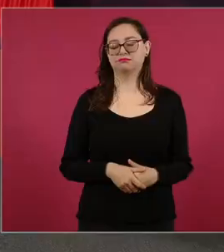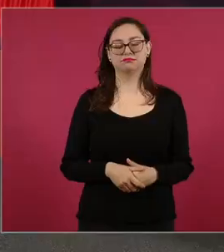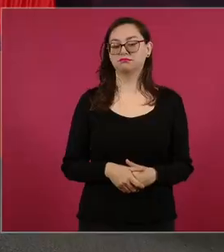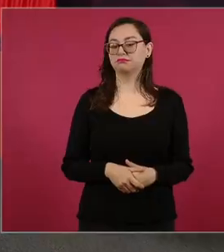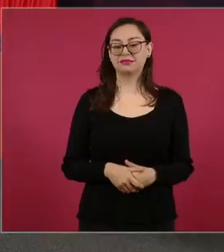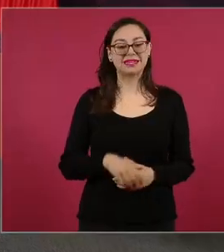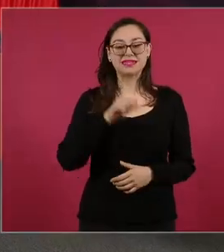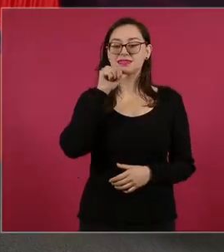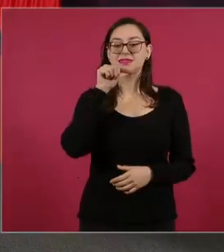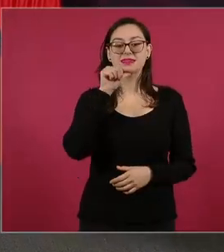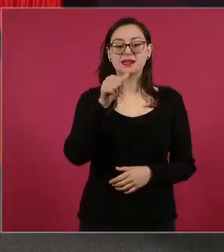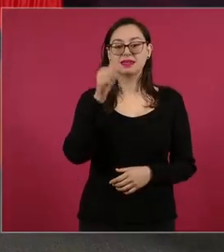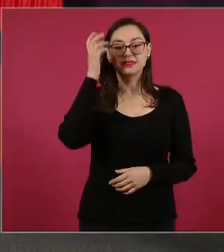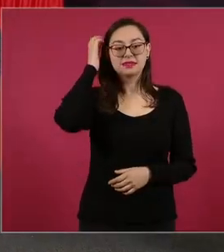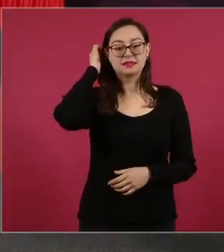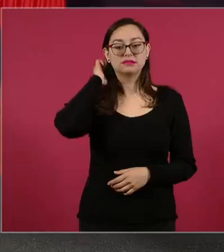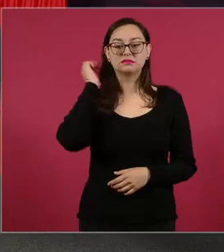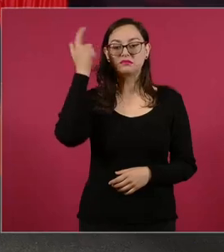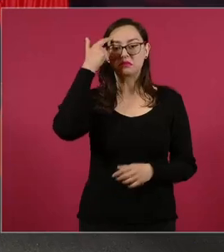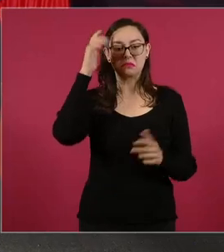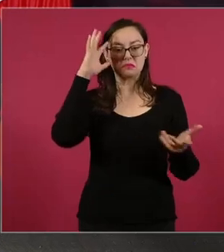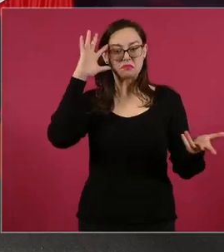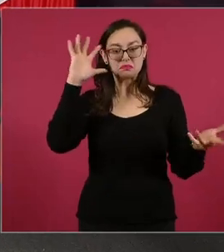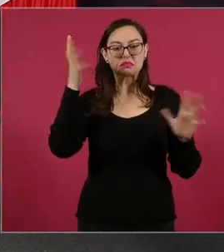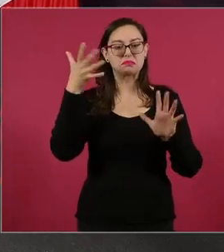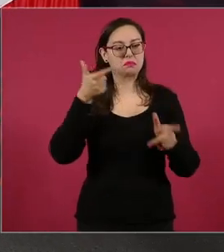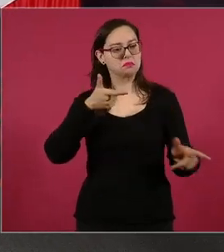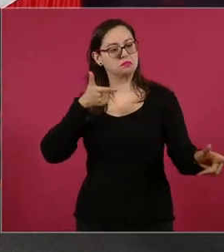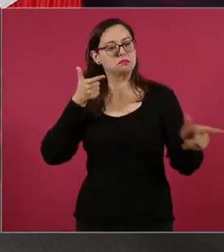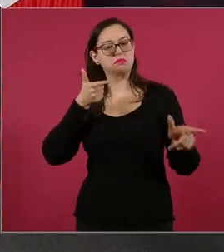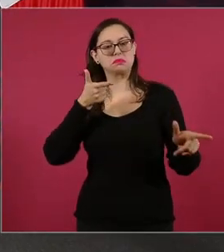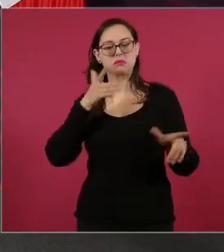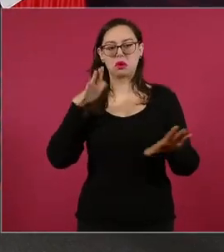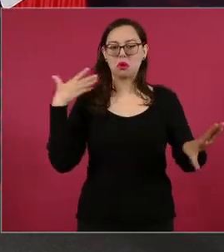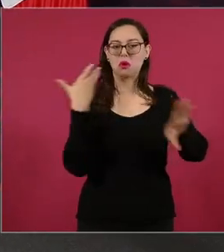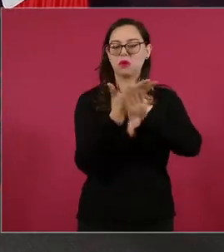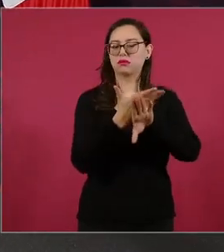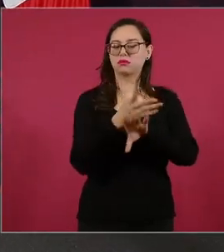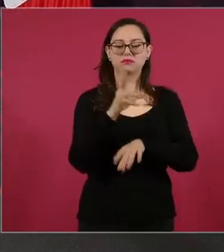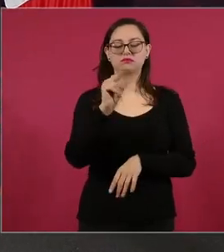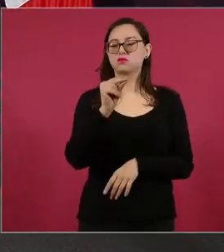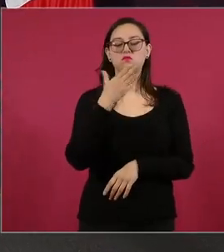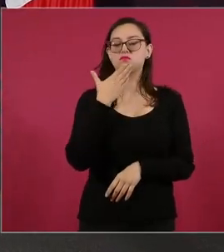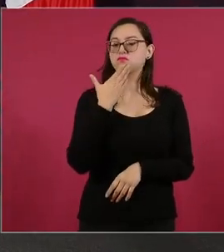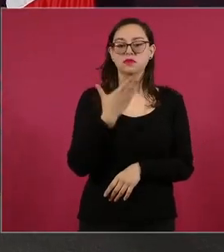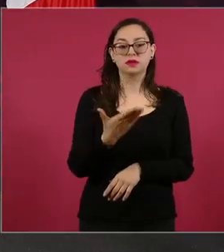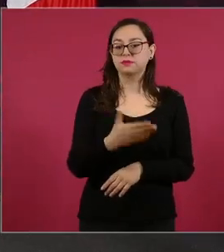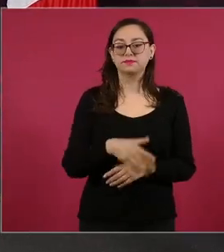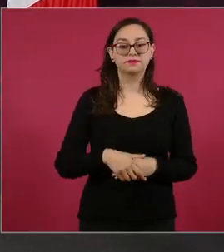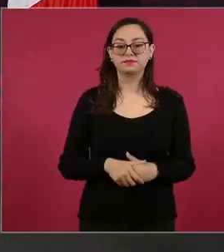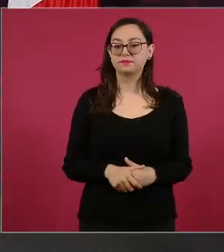La violencia es irracional y no